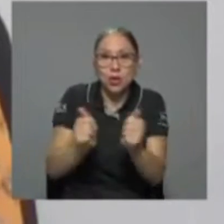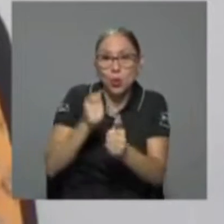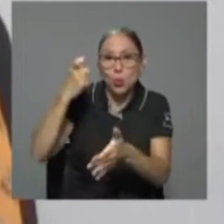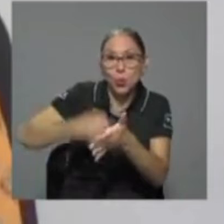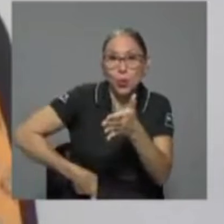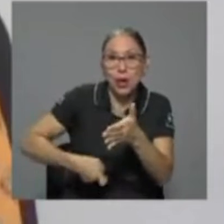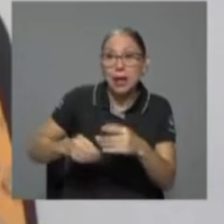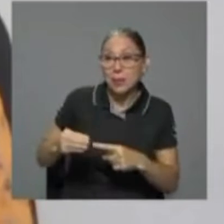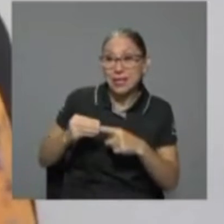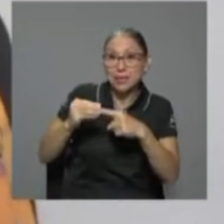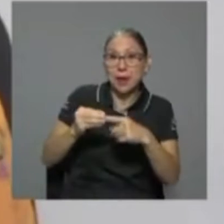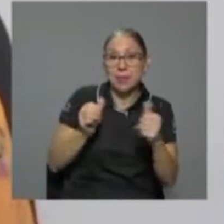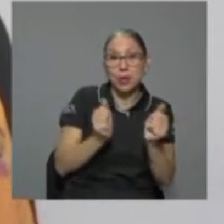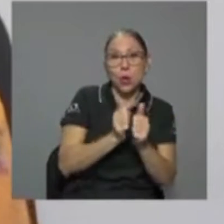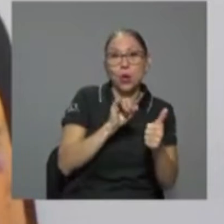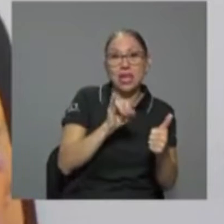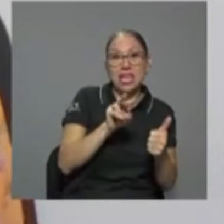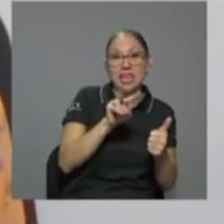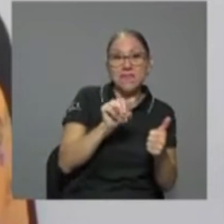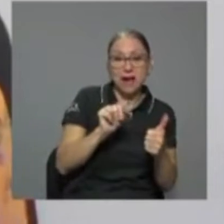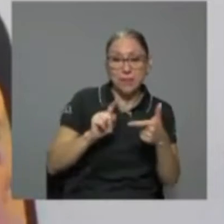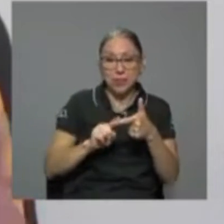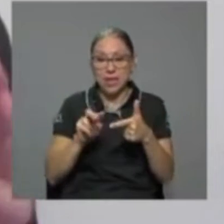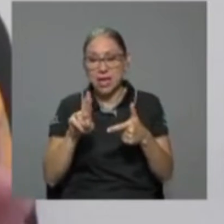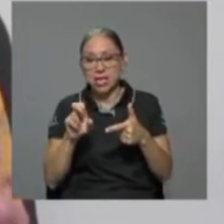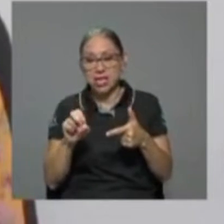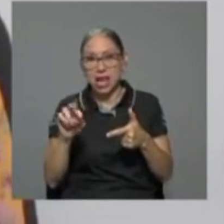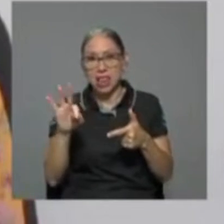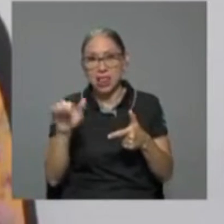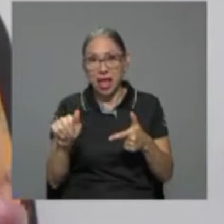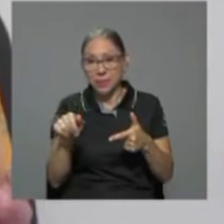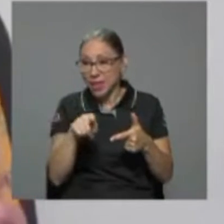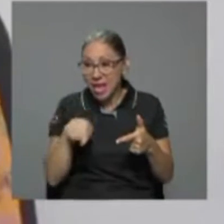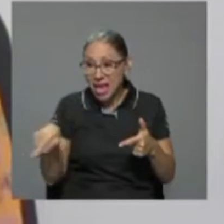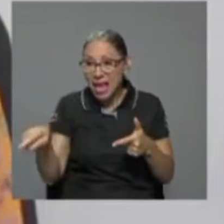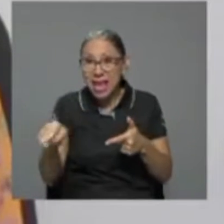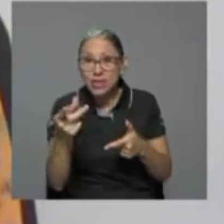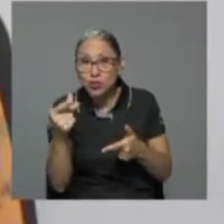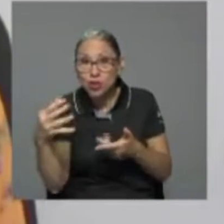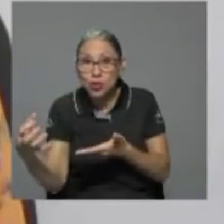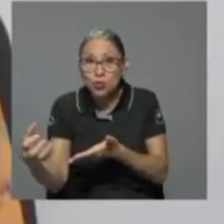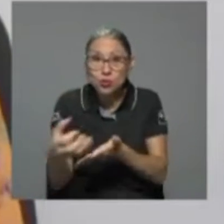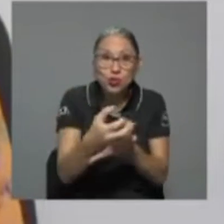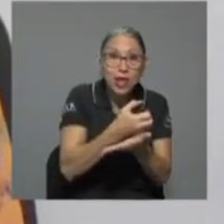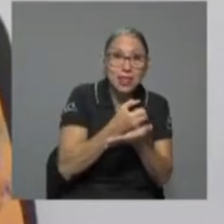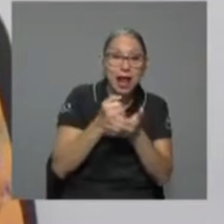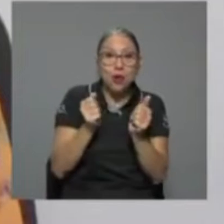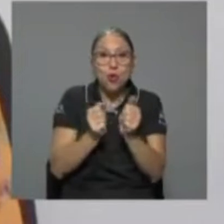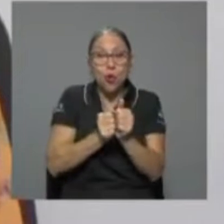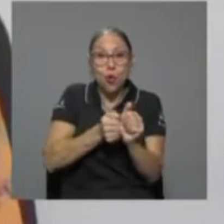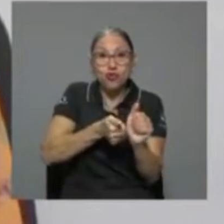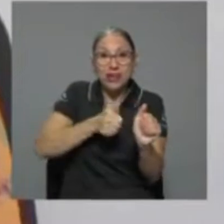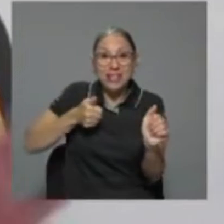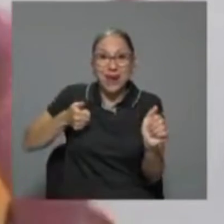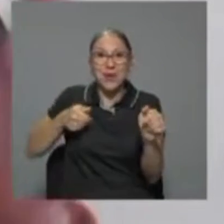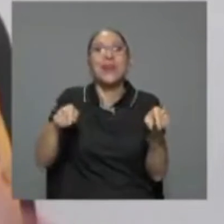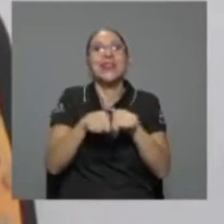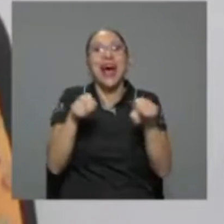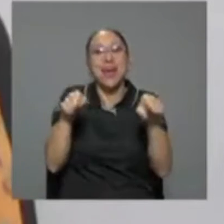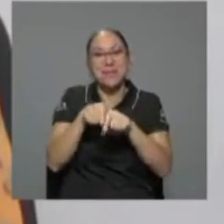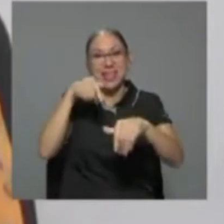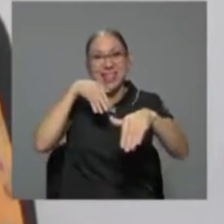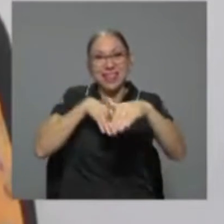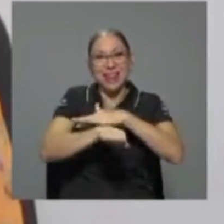valor agregado y en el impuesto sobre la renta, entonces esos recursos que entraron con rezago también entraron en el 2021, los que